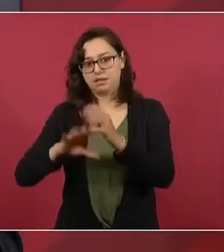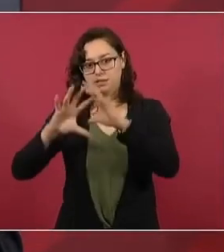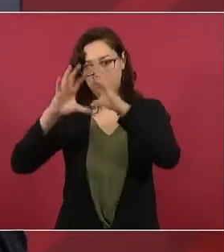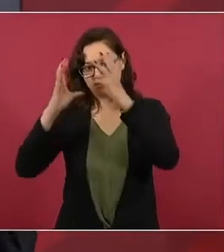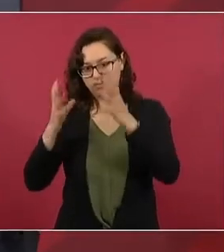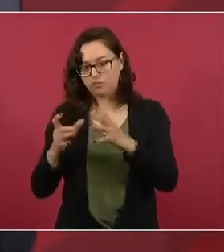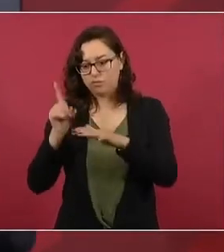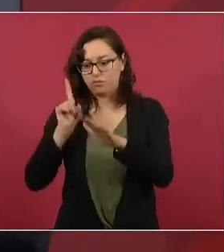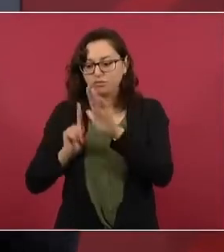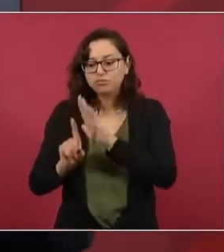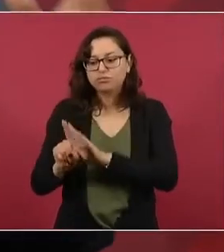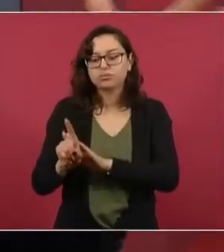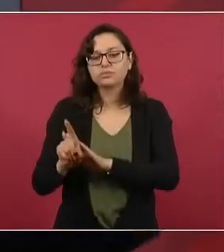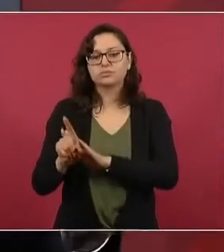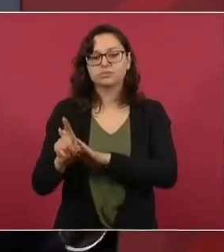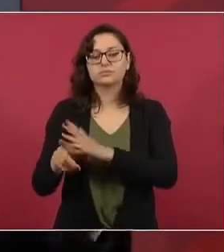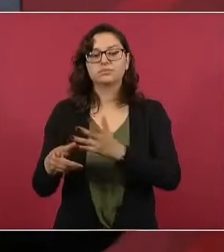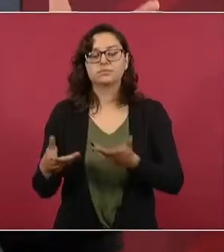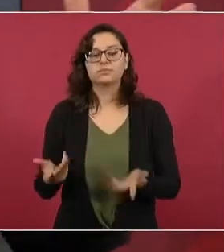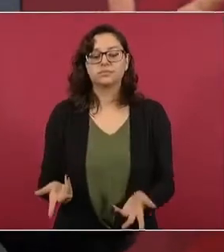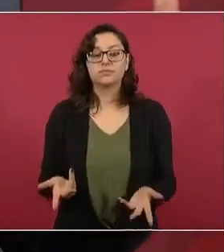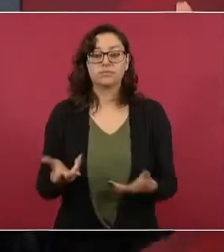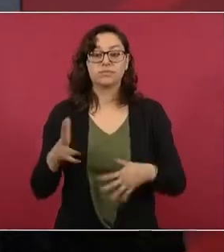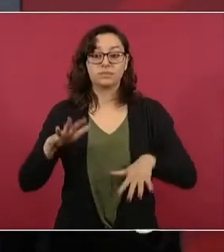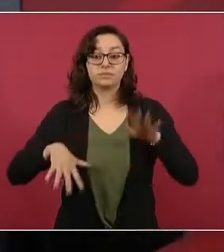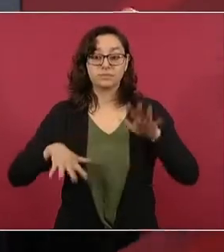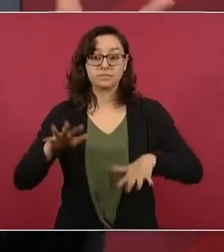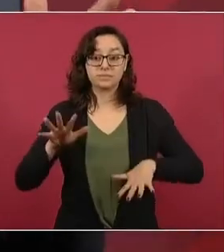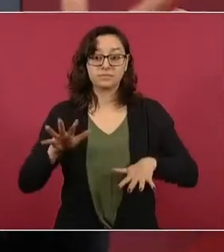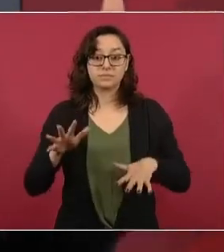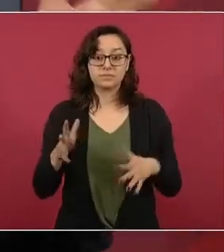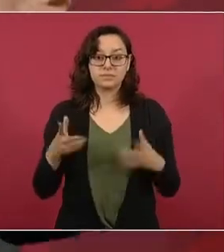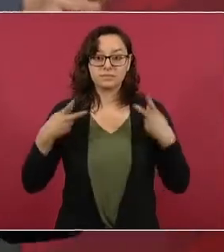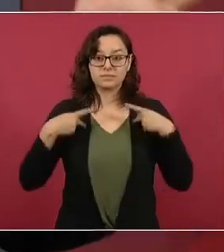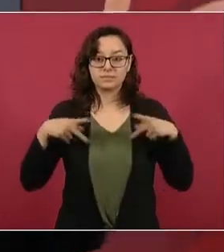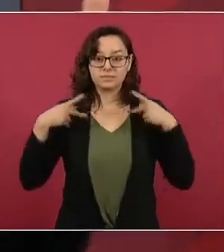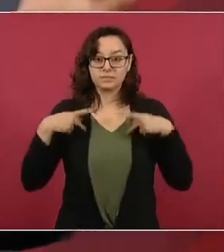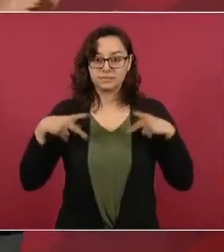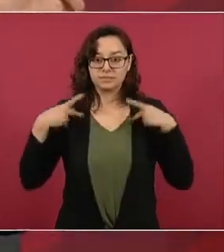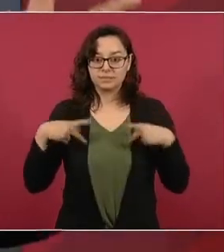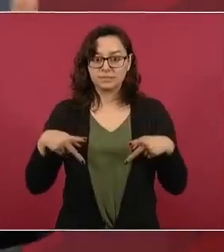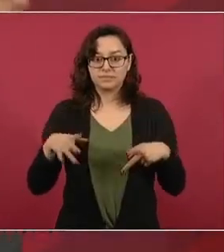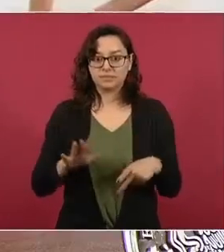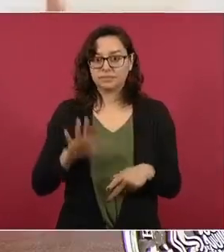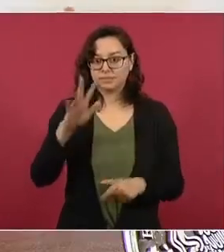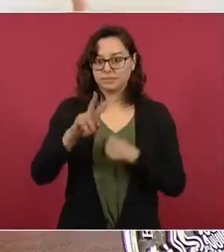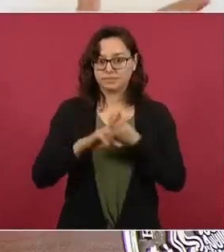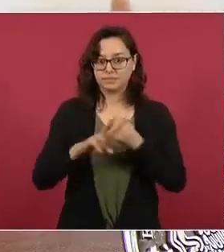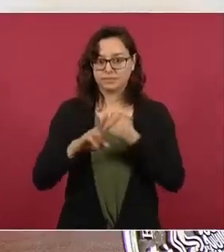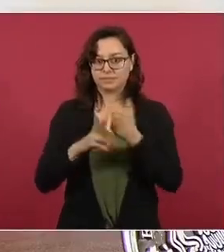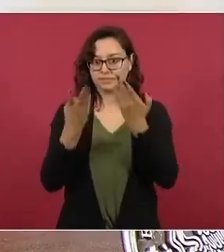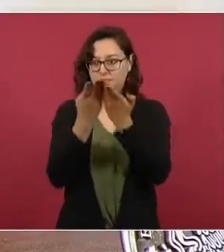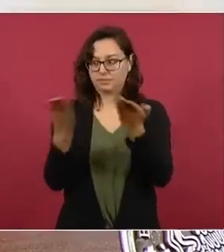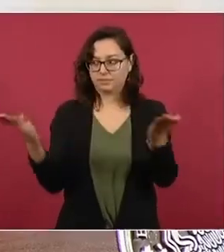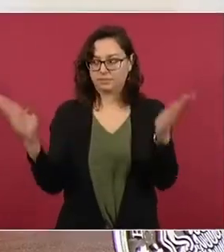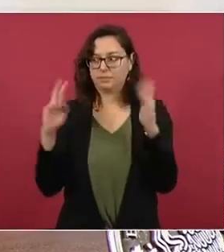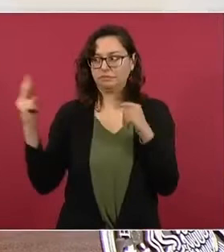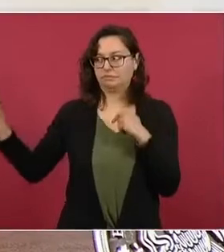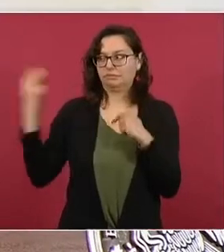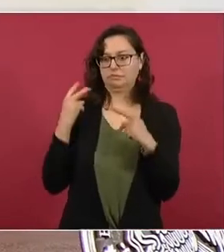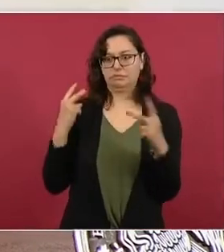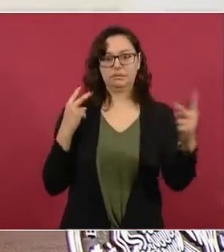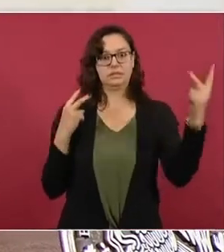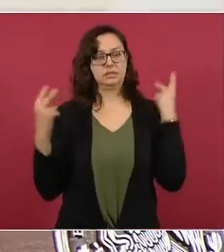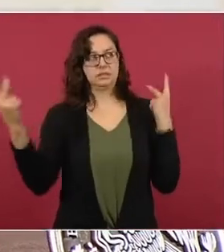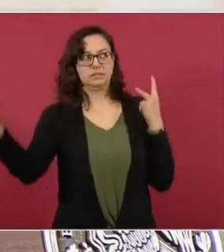llega a la gente a sentir cuando está en una jaula en un zoológico o en una vitrina que te están viendo todo el mundo.